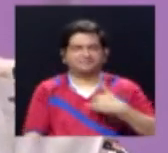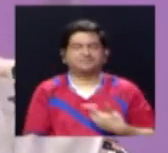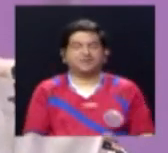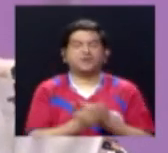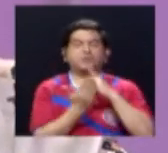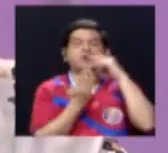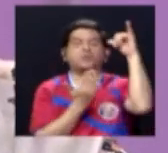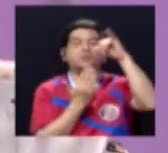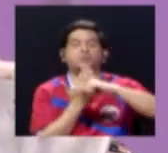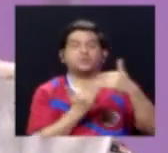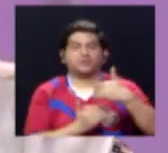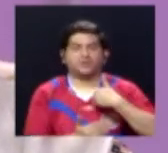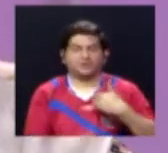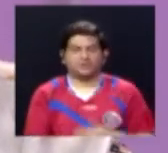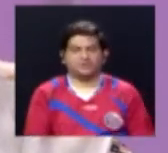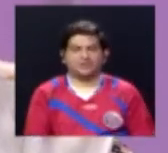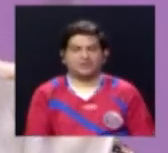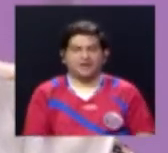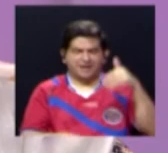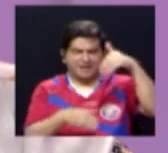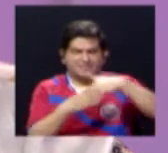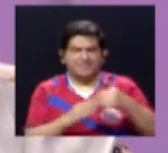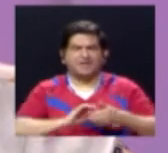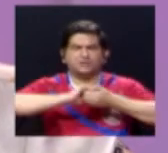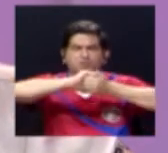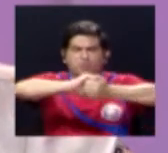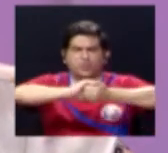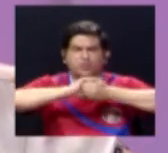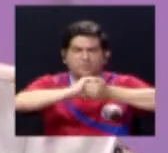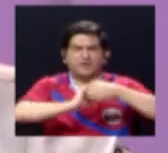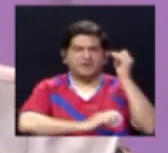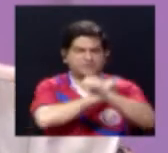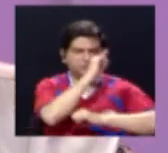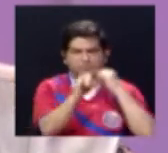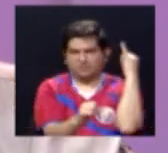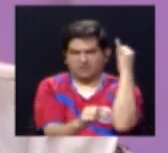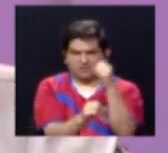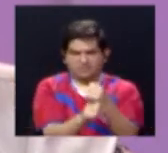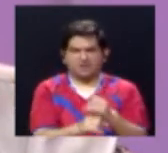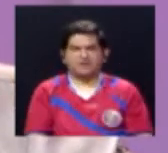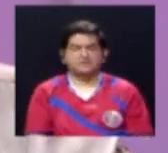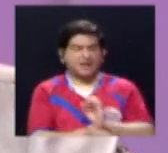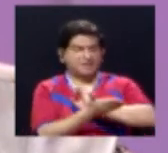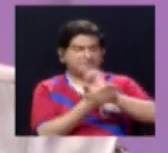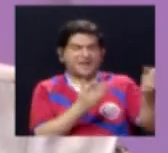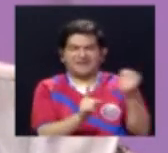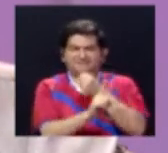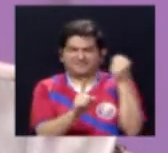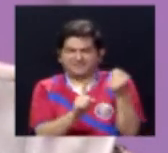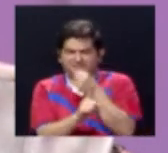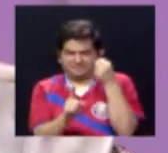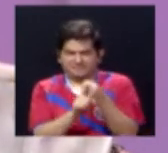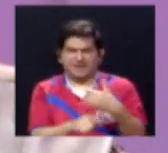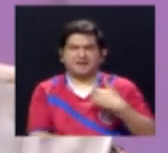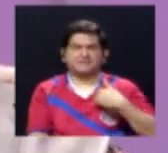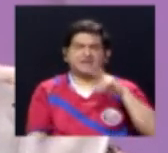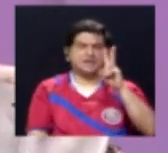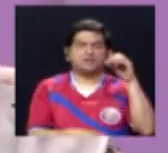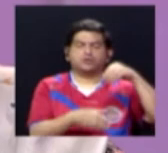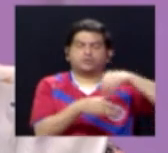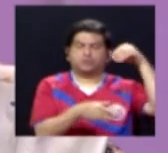nuevo proyecto que se tiene en el marco de una cooperación internacional de prevención de violencia tiene dos